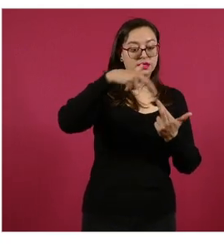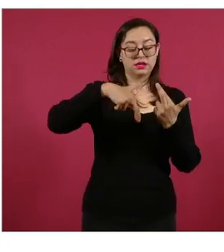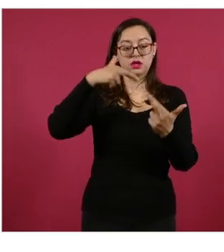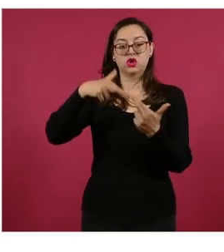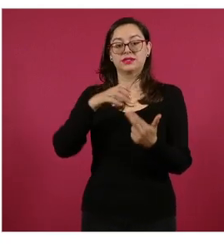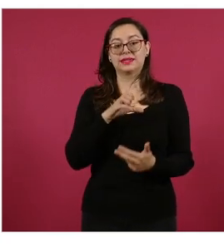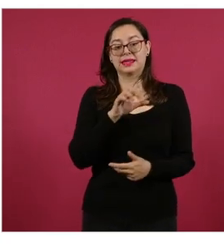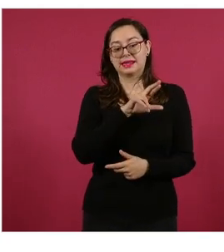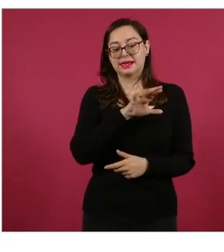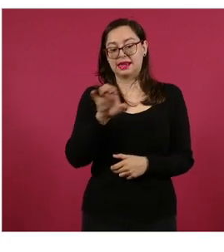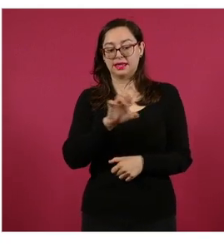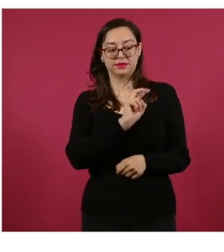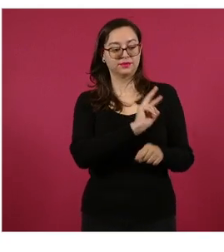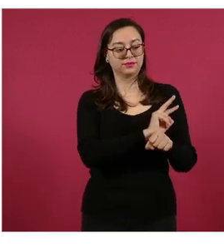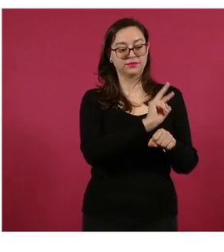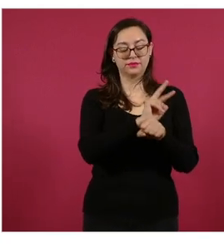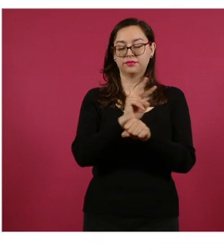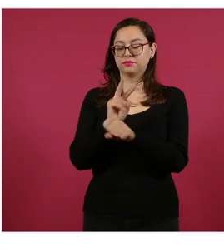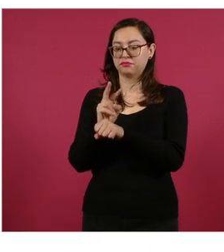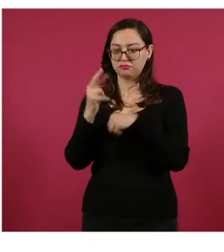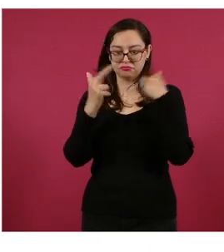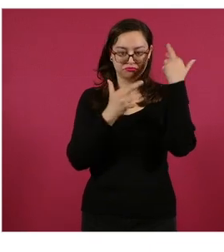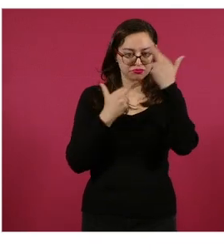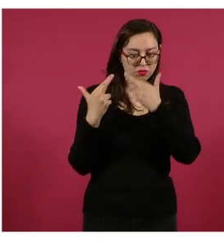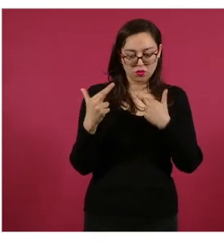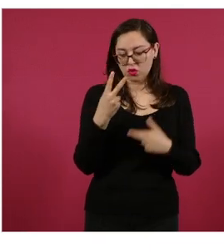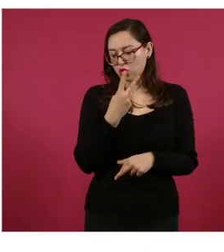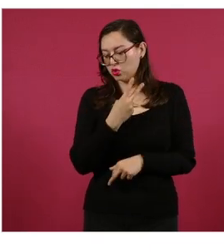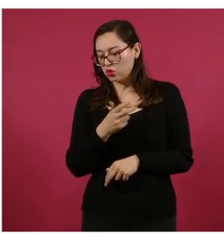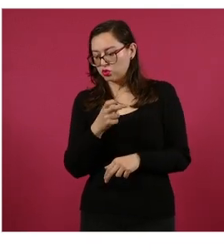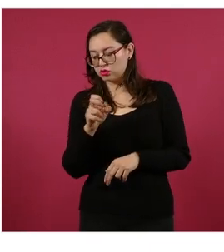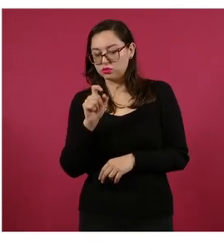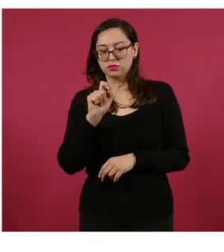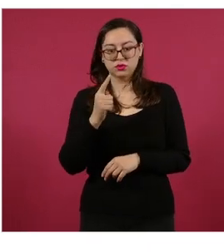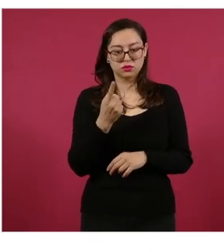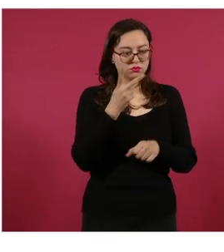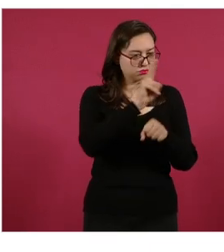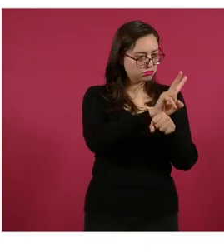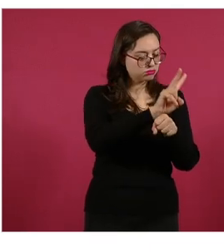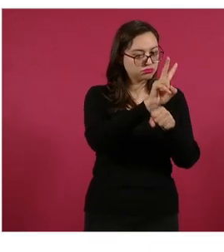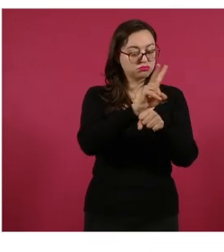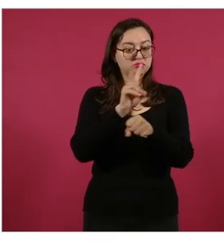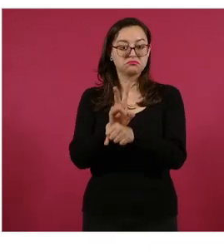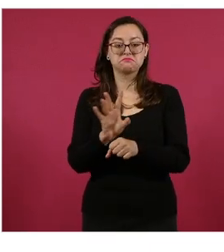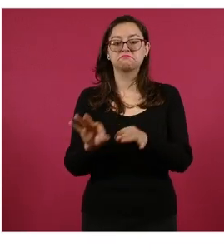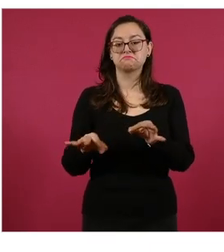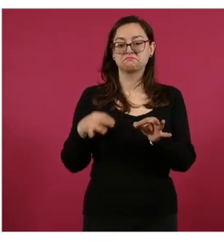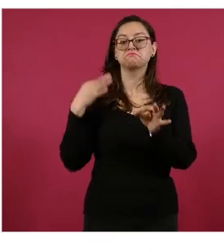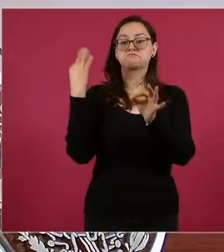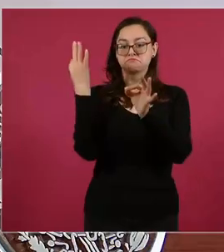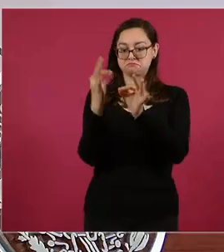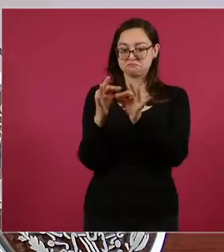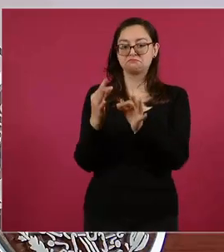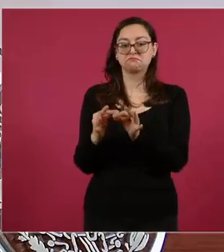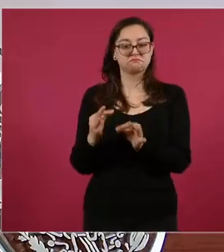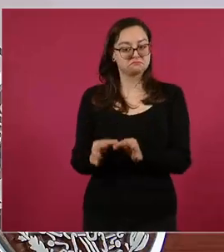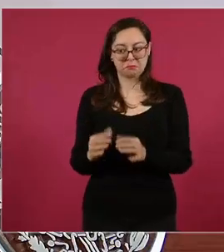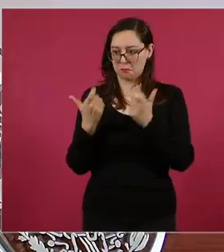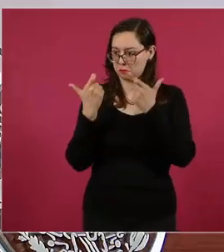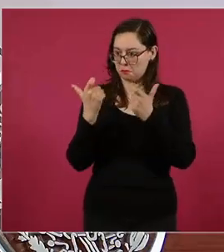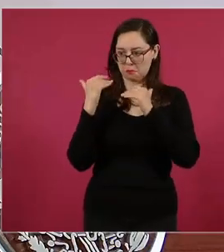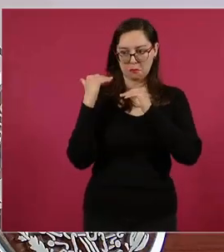las 831 verificaciones que nosotros realizamos en el periodo, todas cumplieron con el esquema de